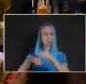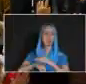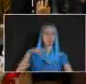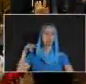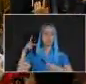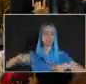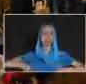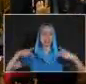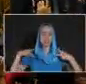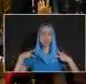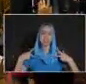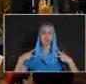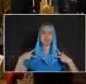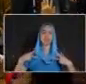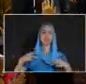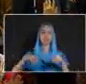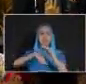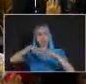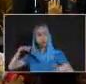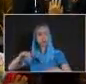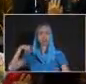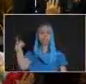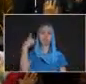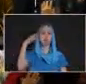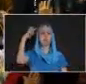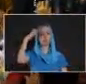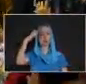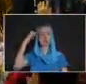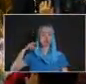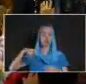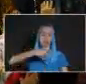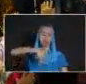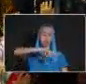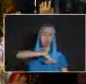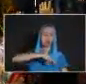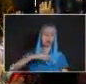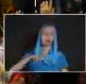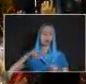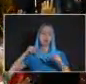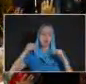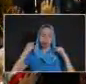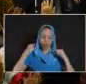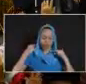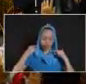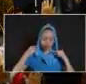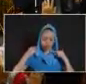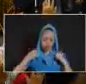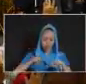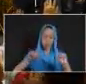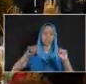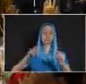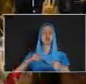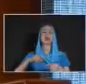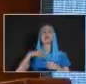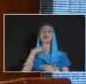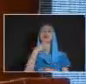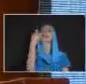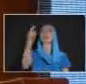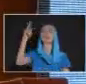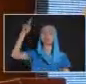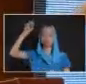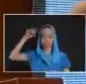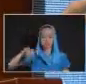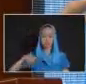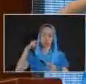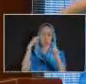la vida nuestra, fuera del pensamiento nuestro, mientras proclamamos y bendecimos el nombre